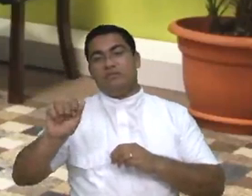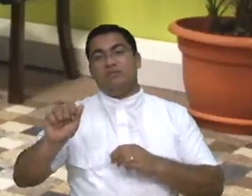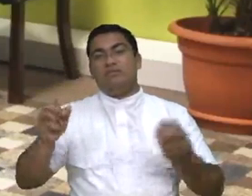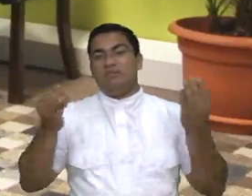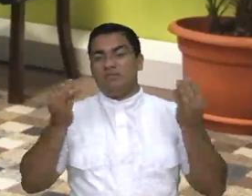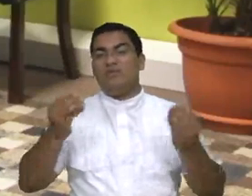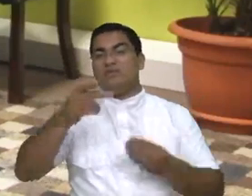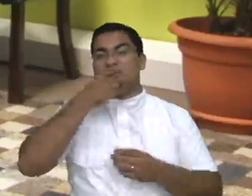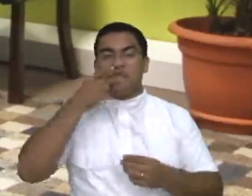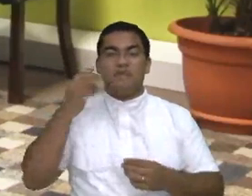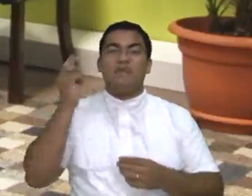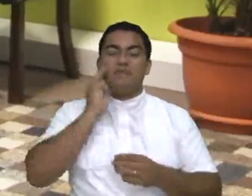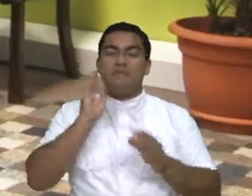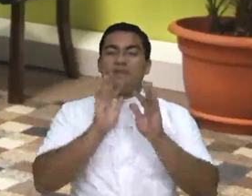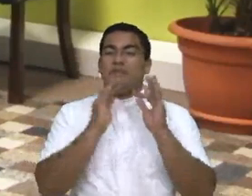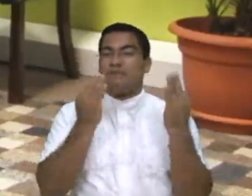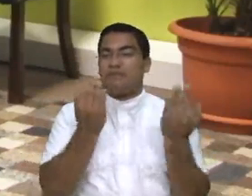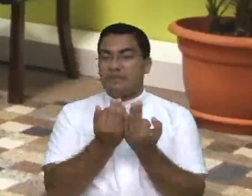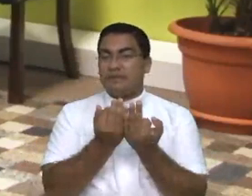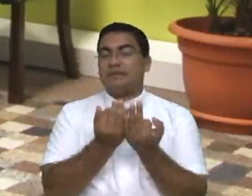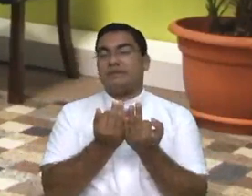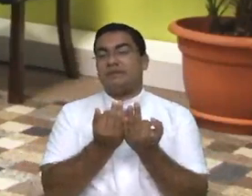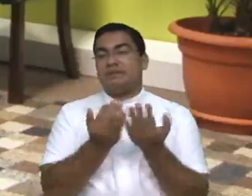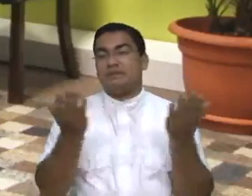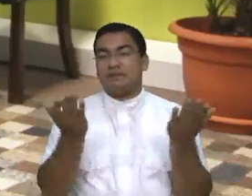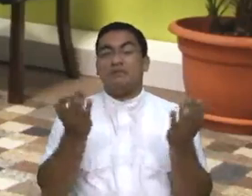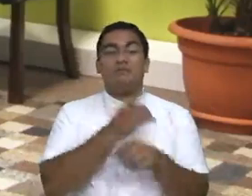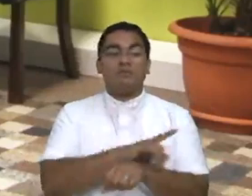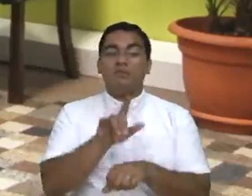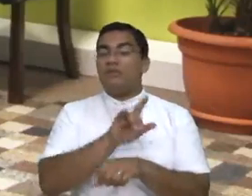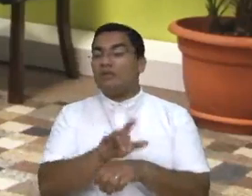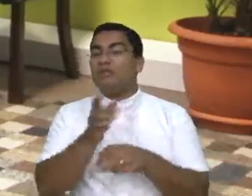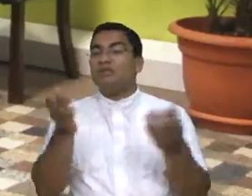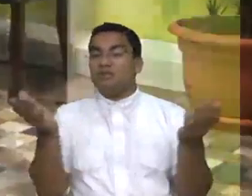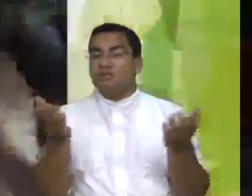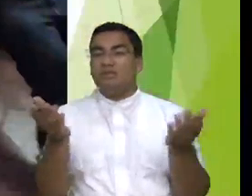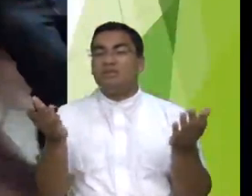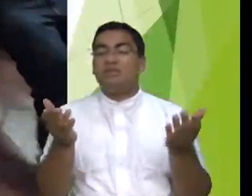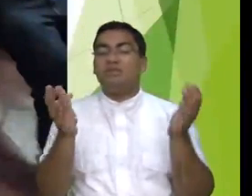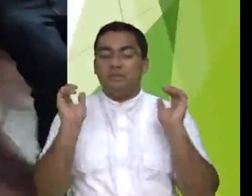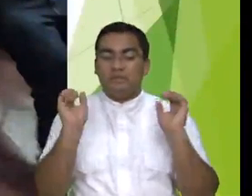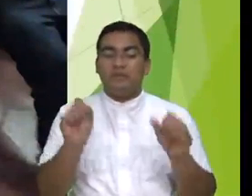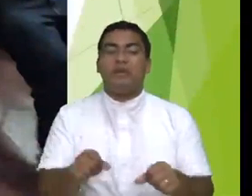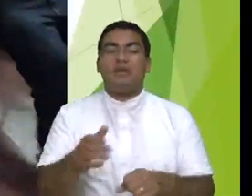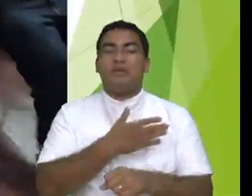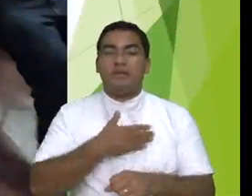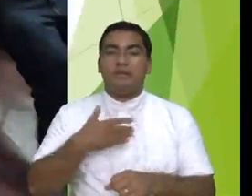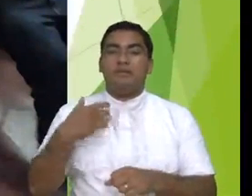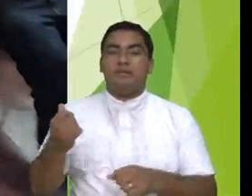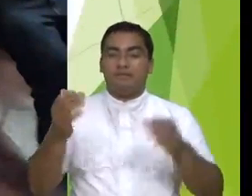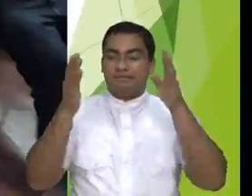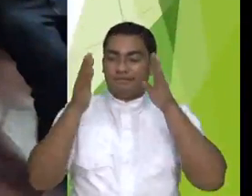muchos padres de familia, padres de los hemofílicos, se han organizado para buscar alternativas o buscar cómo mejorar la atención integral de